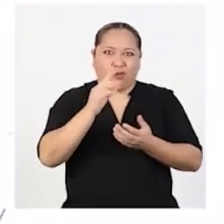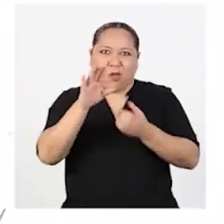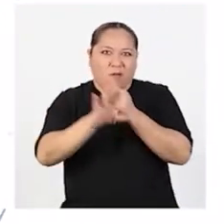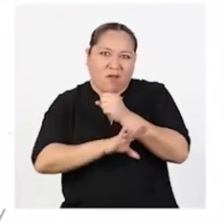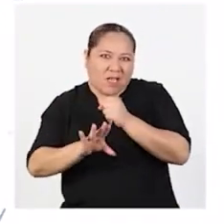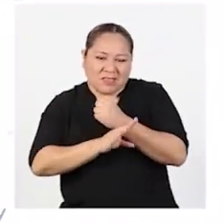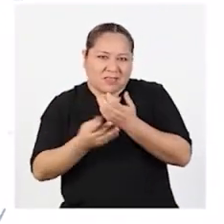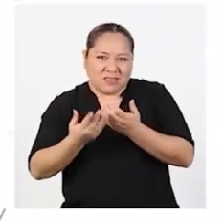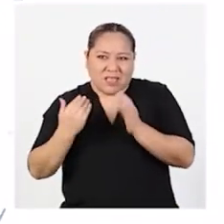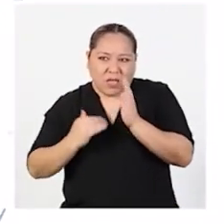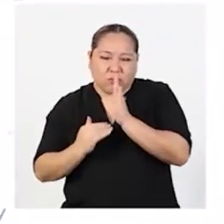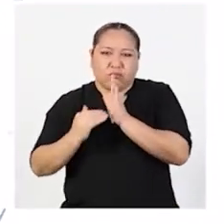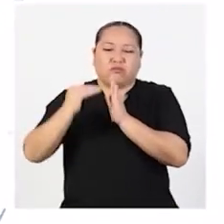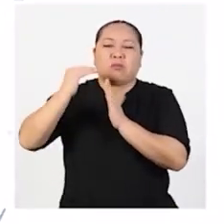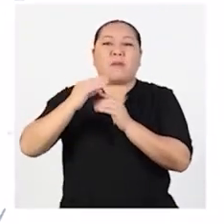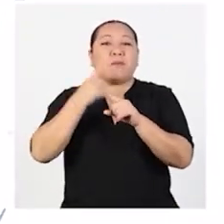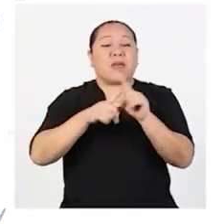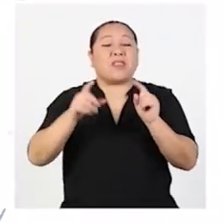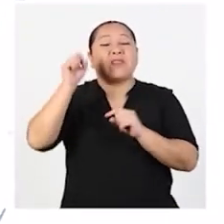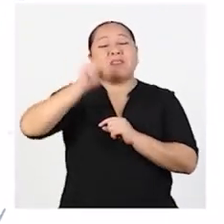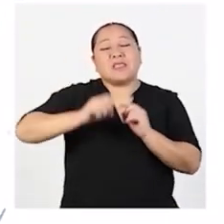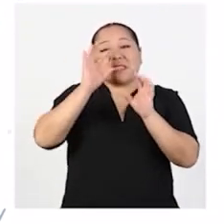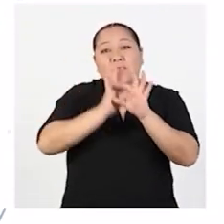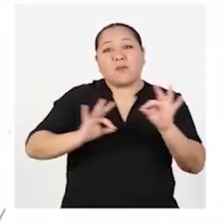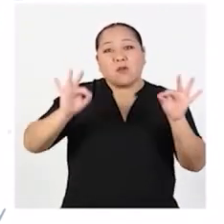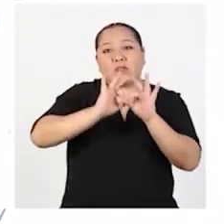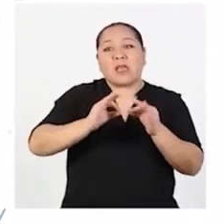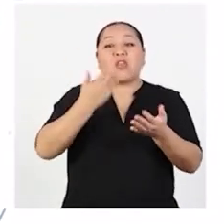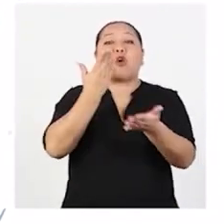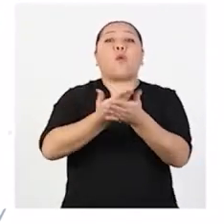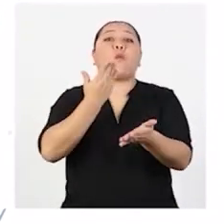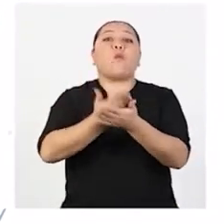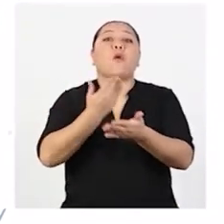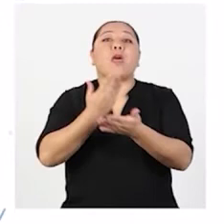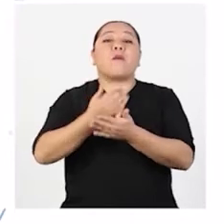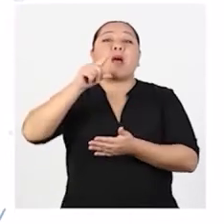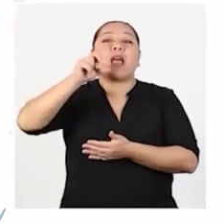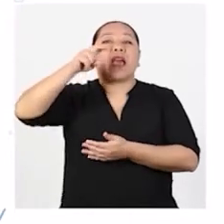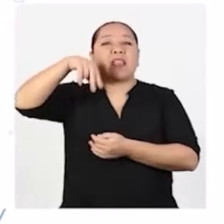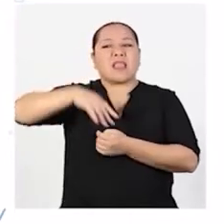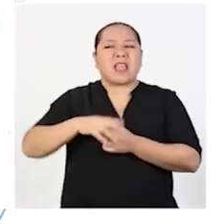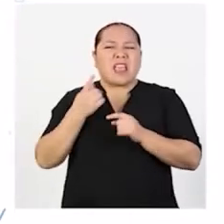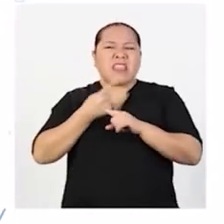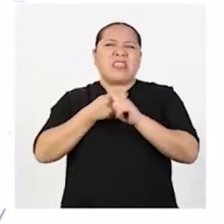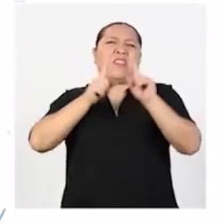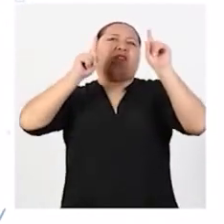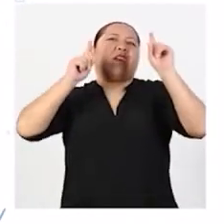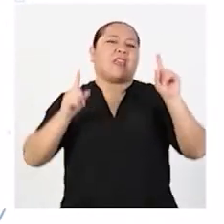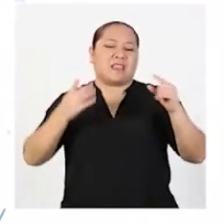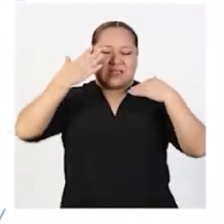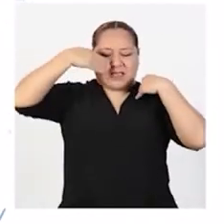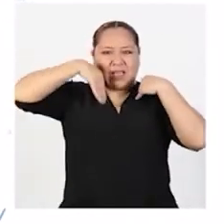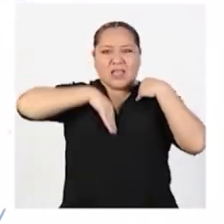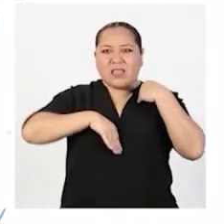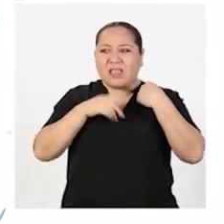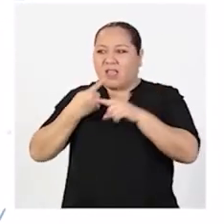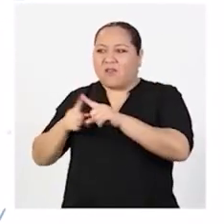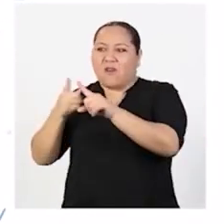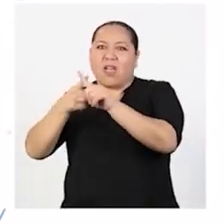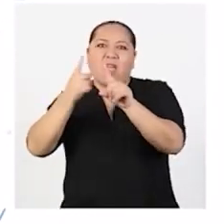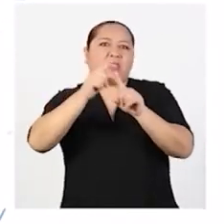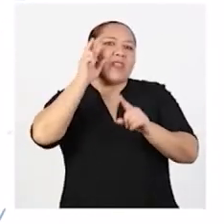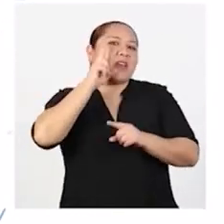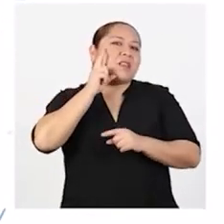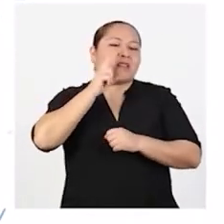los genetistas Kelly Owen y Mary Claire King son conscientes de ello cuando escriben: "Por supuesto, el prejuicio no necesita una